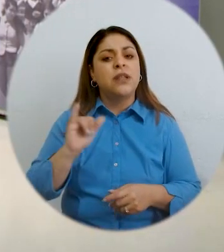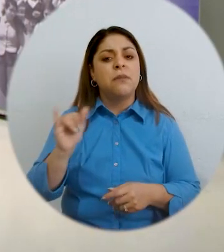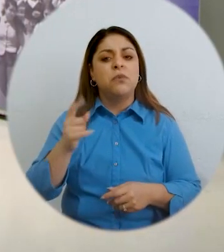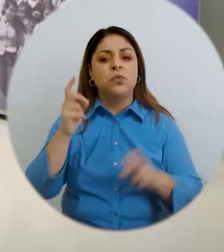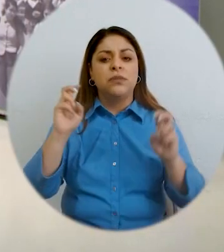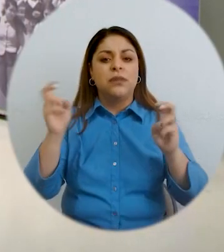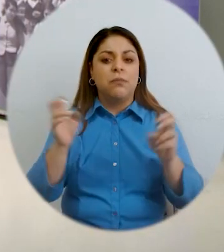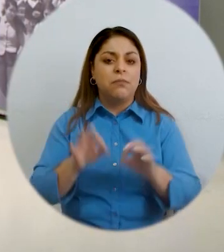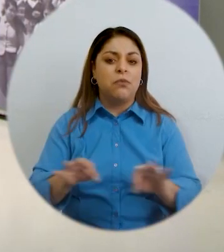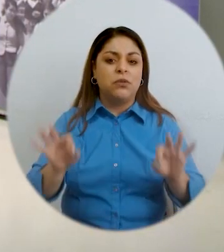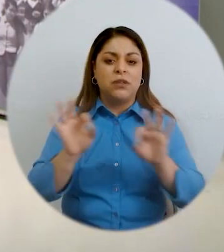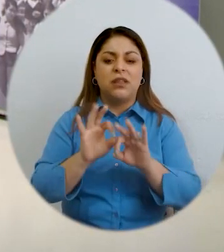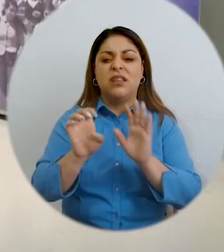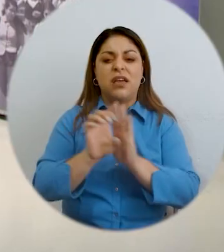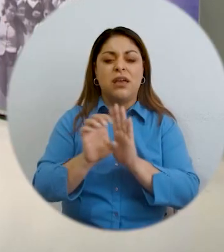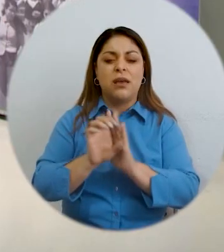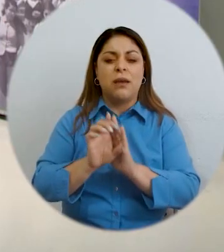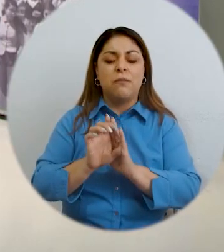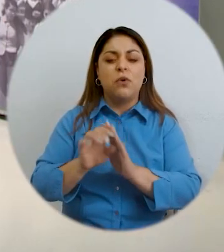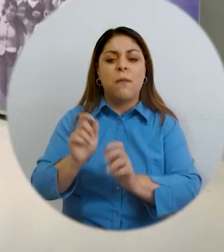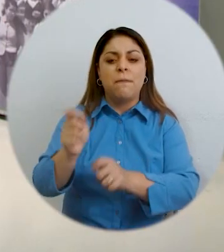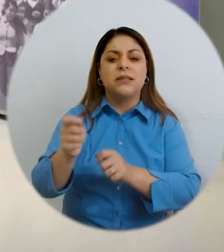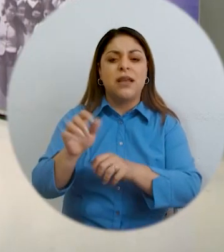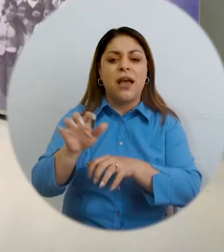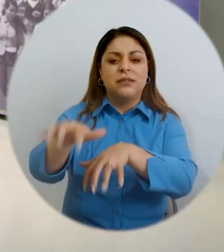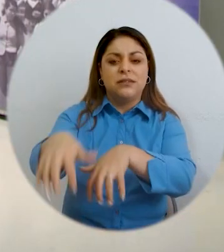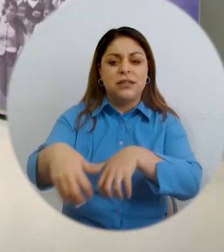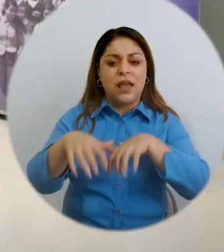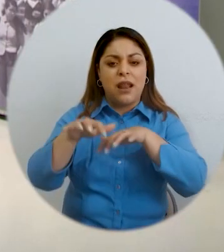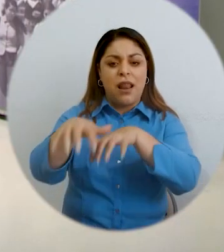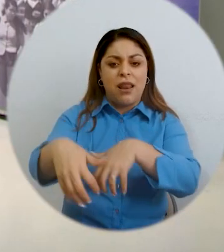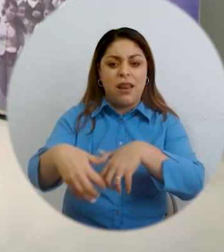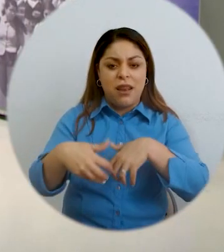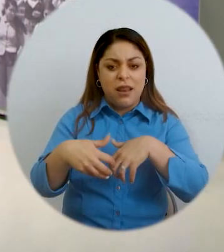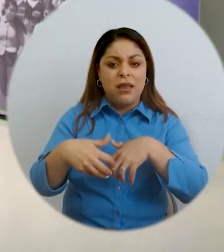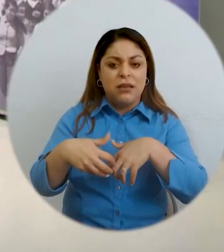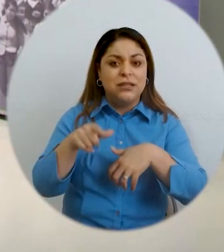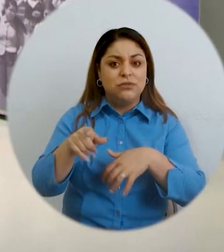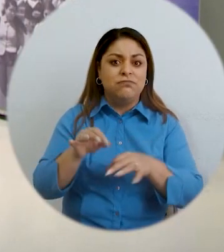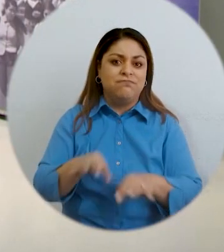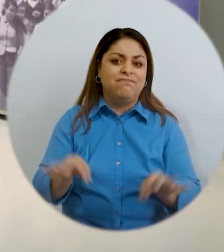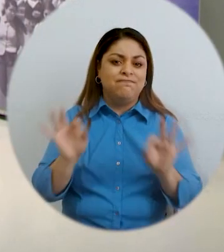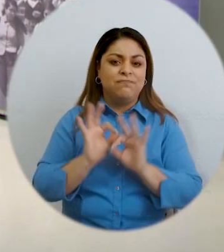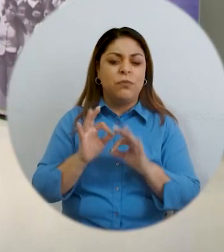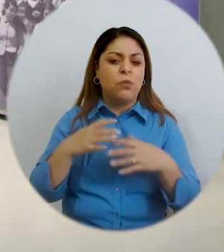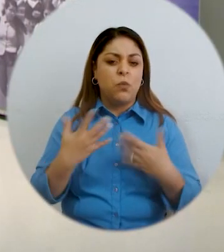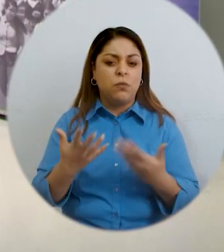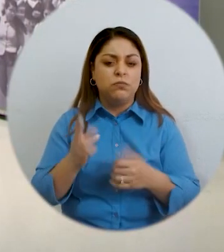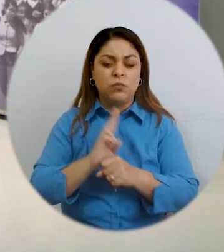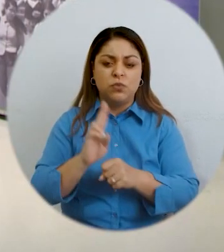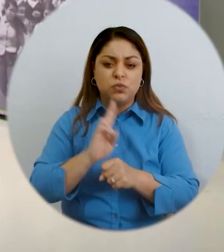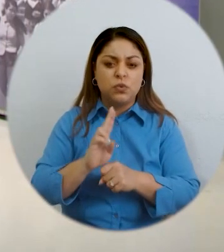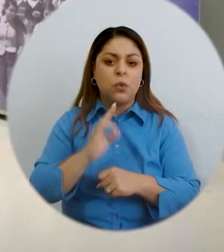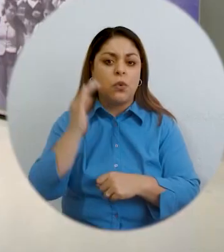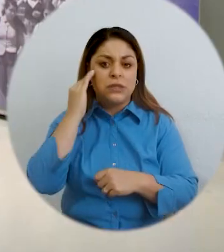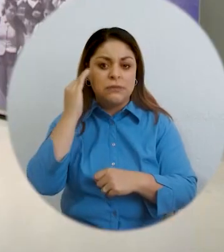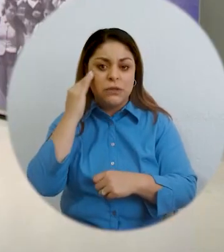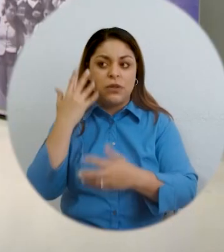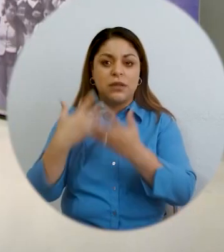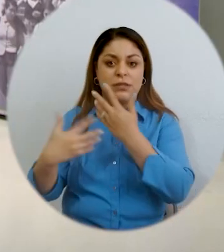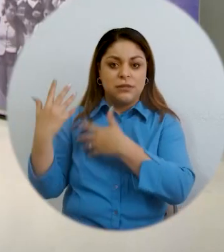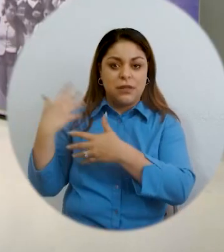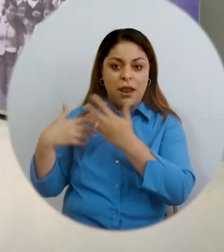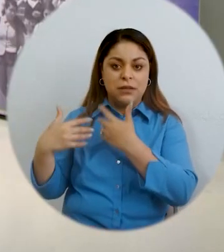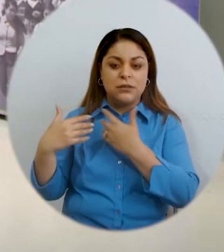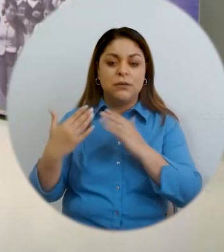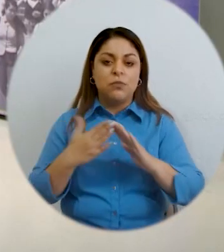muy importantes como la pesca artesanal, que sigue siendo un tema fundamental, el uso de conocimientos